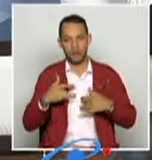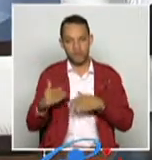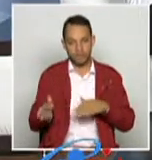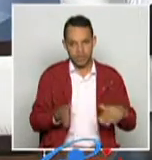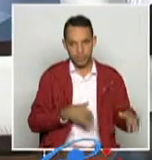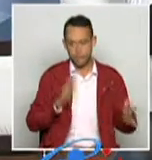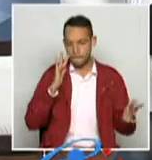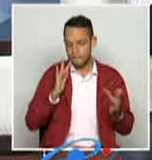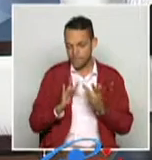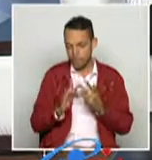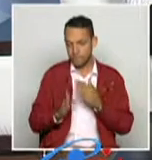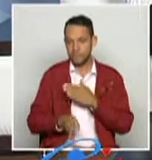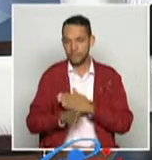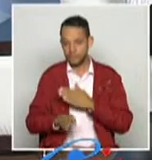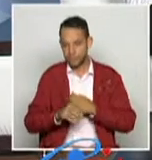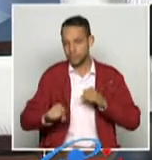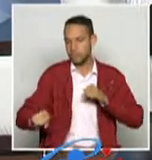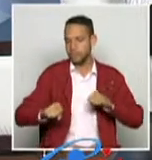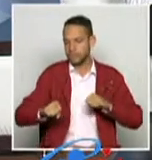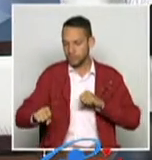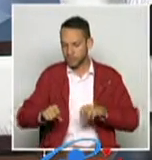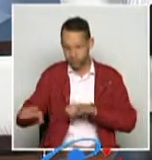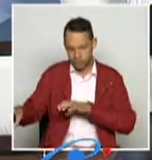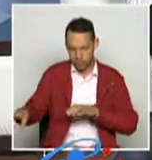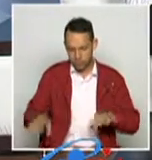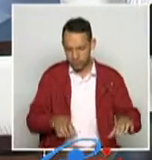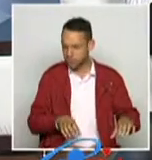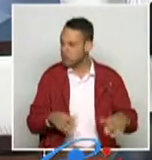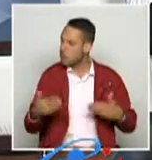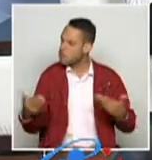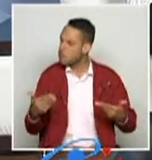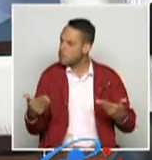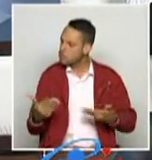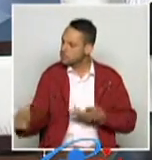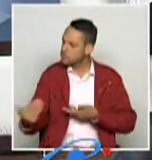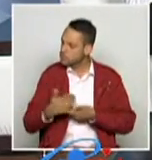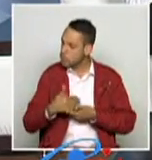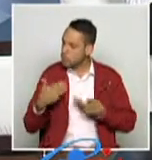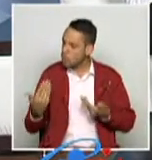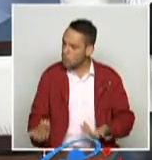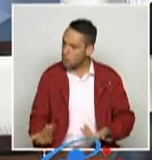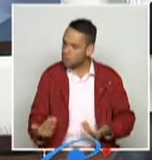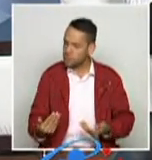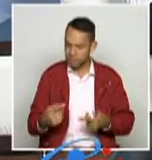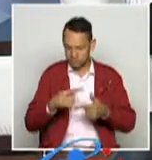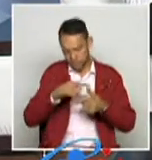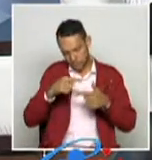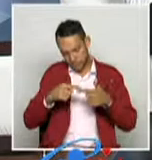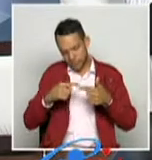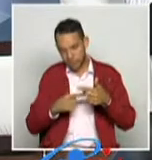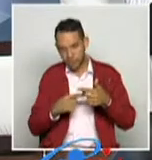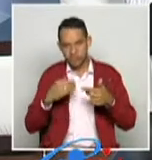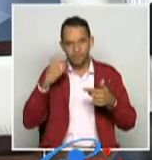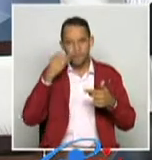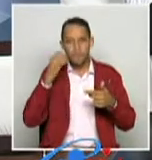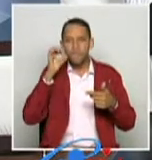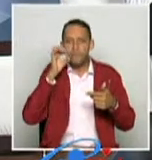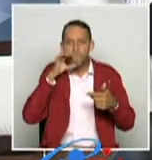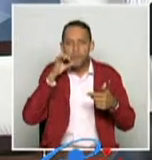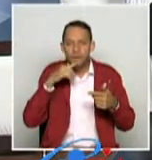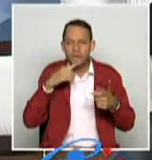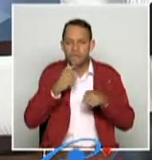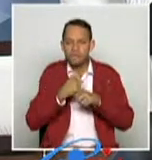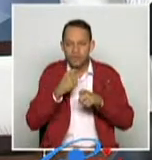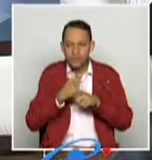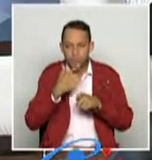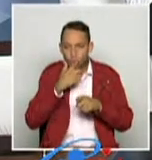Para poder llegar a esta actividad, ¿tienen que ir con remisión o con base a todos los síntomas que usted describía ahora, una mamá